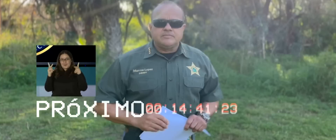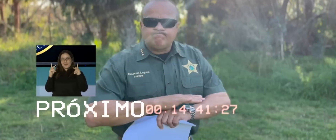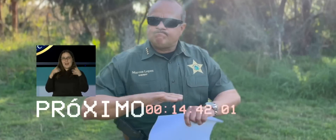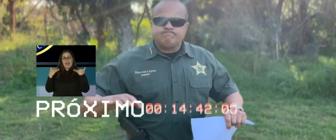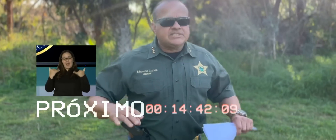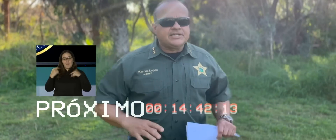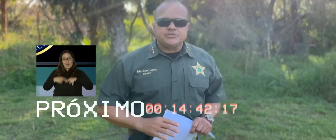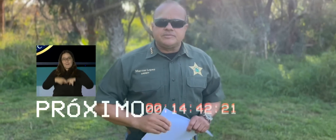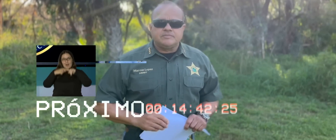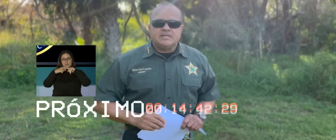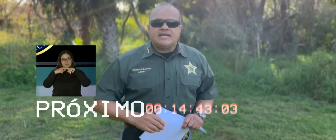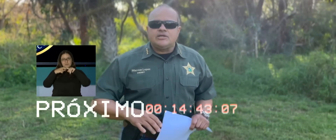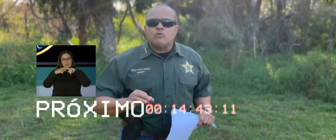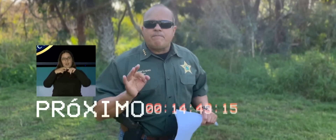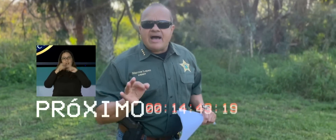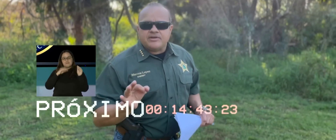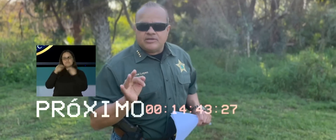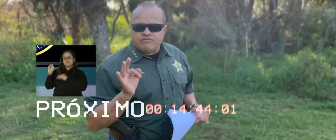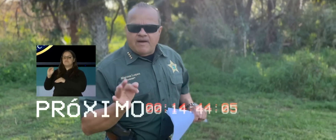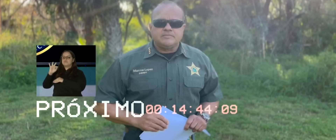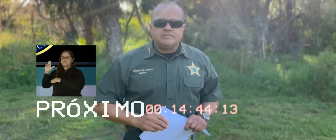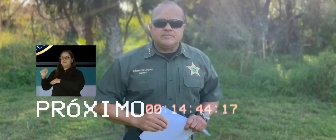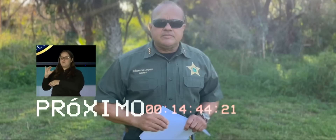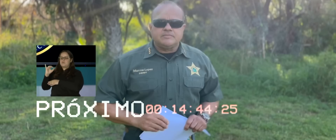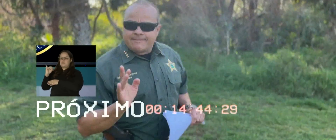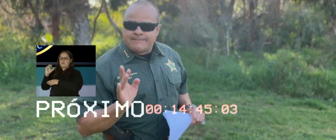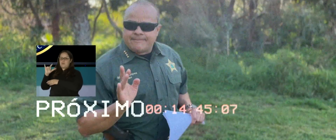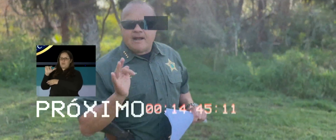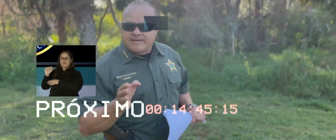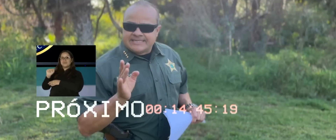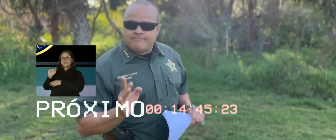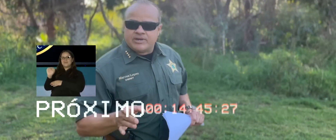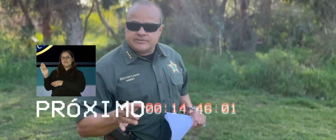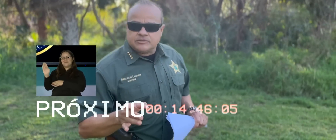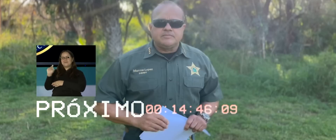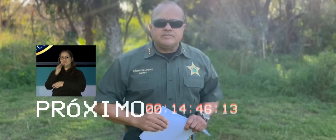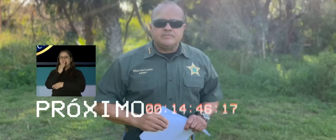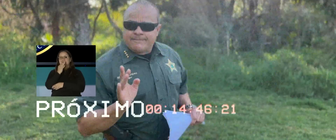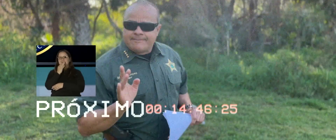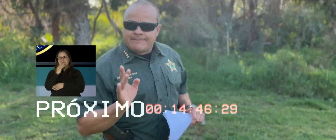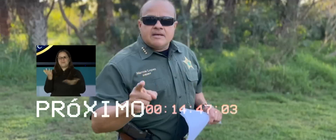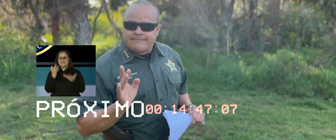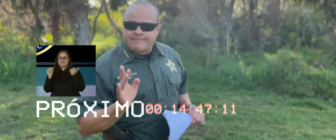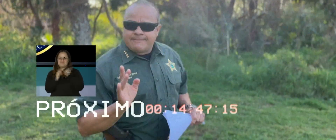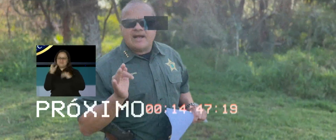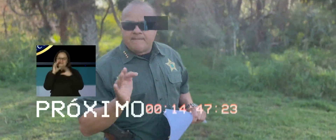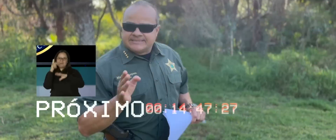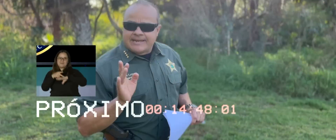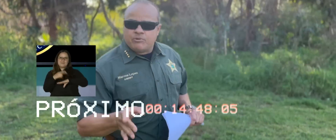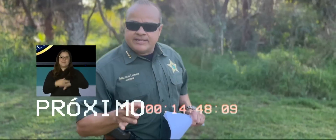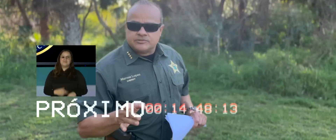Rico. Pasamos al condado de Oceola con el sheriff Marcos López. Luego de la pausa, en los más buscados, Puerto Rico.